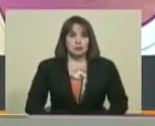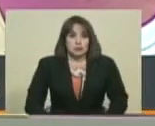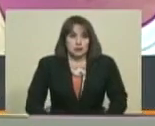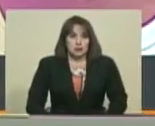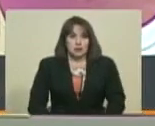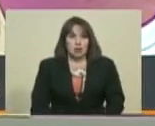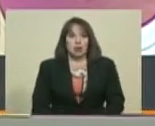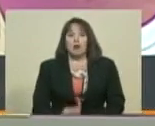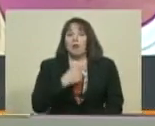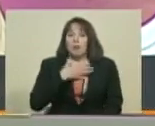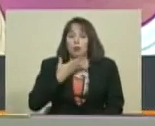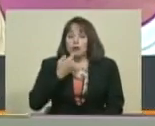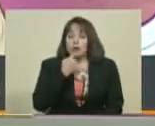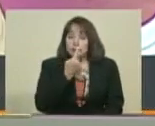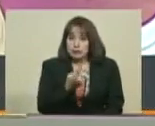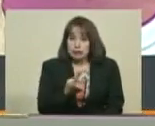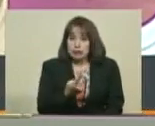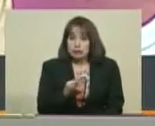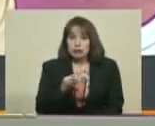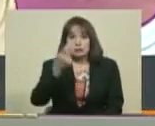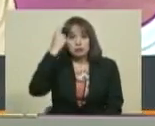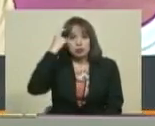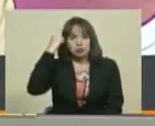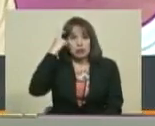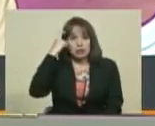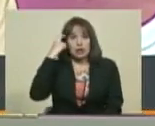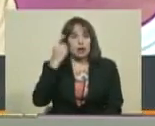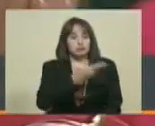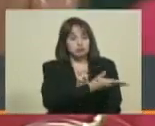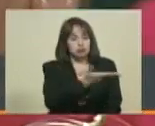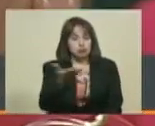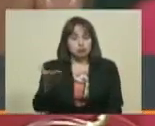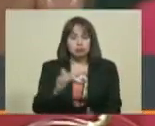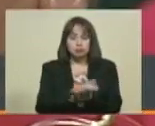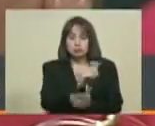con conocimiento de causa, compañeros, compañeras, hermanos, hermanas,